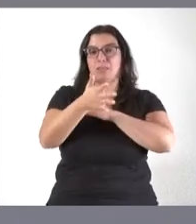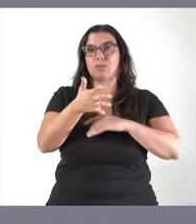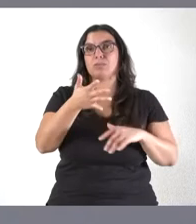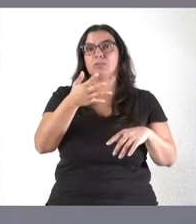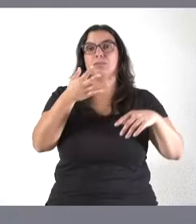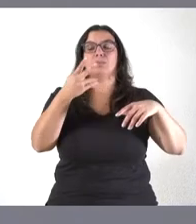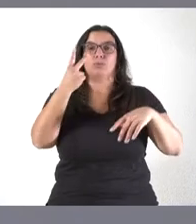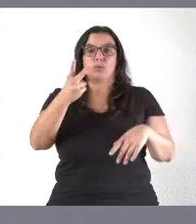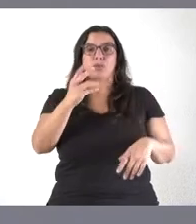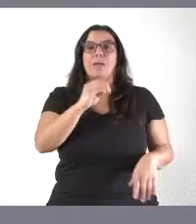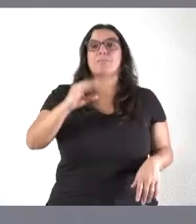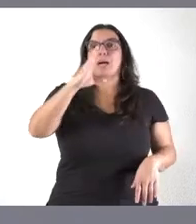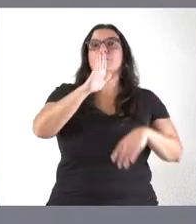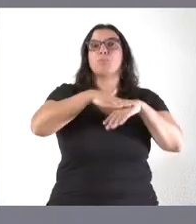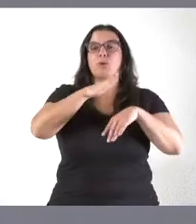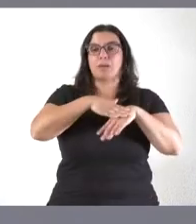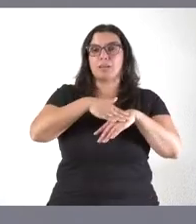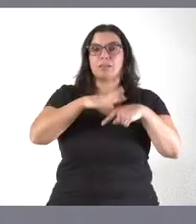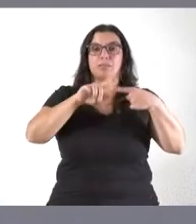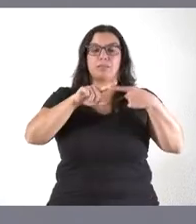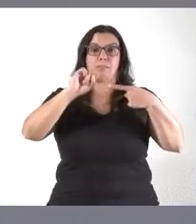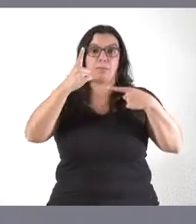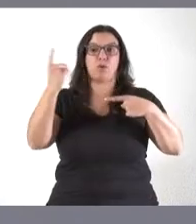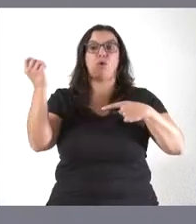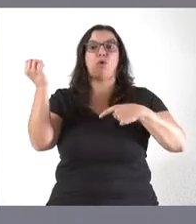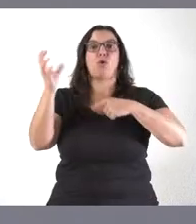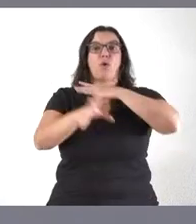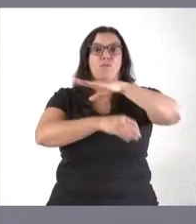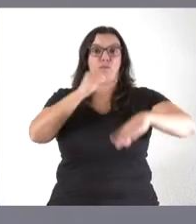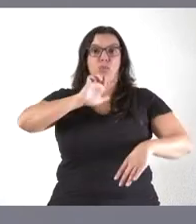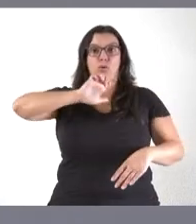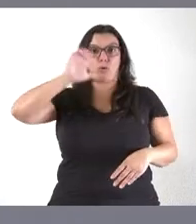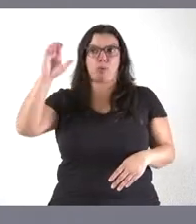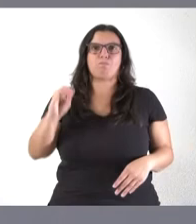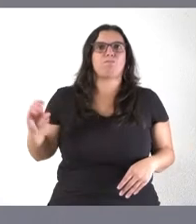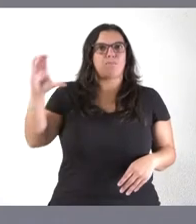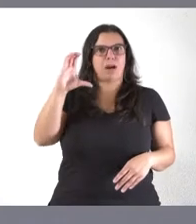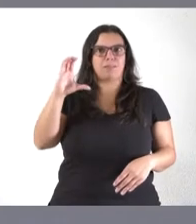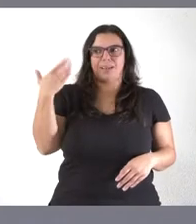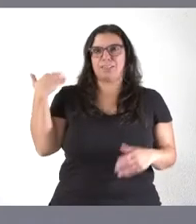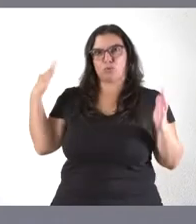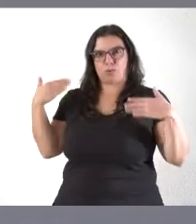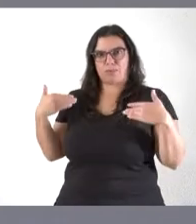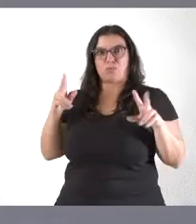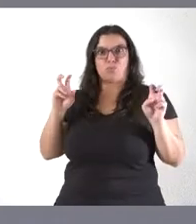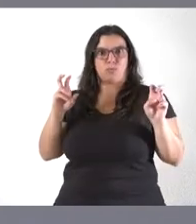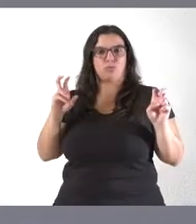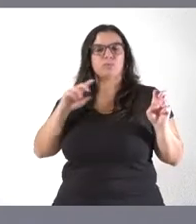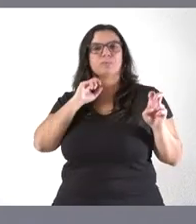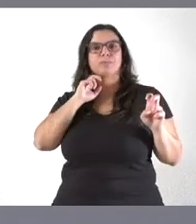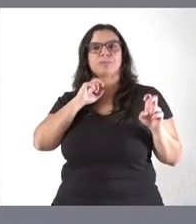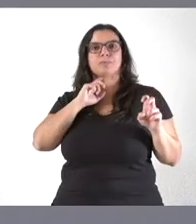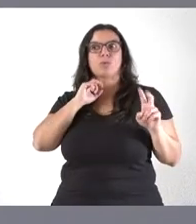una situación de recibir fondos europeos en una importante cantidad y fundamentalmente los fondos